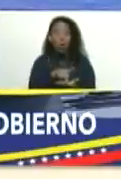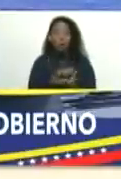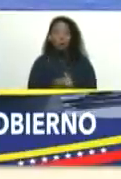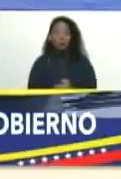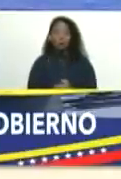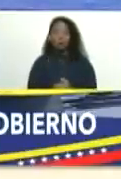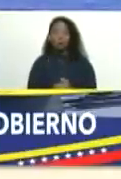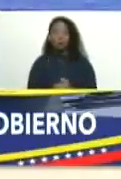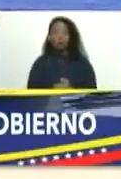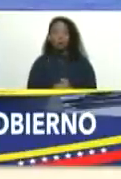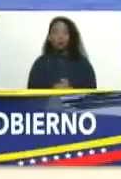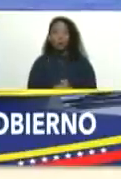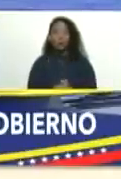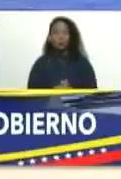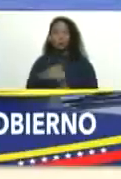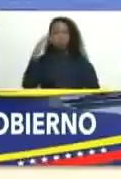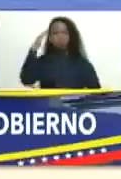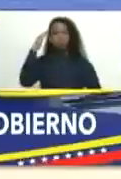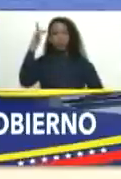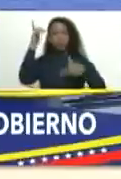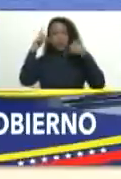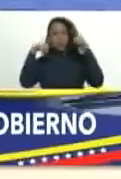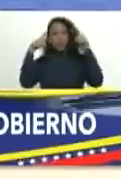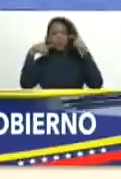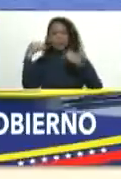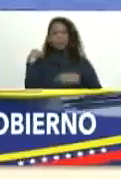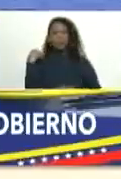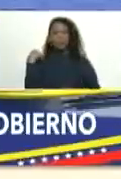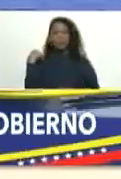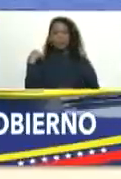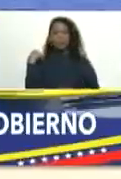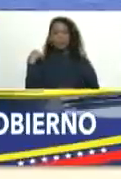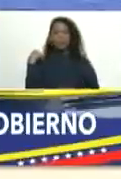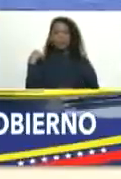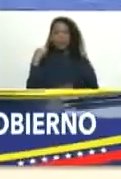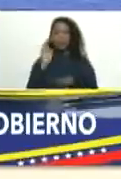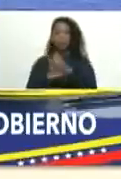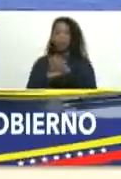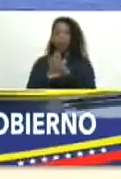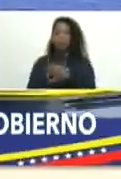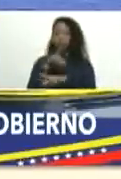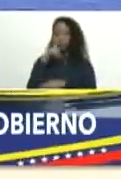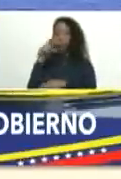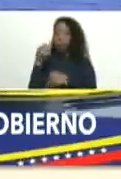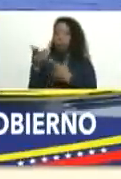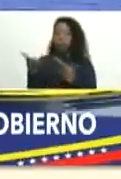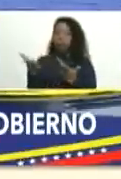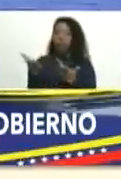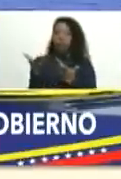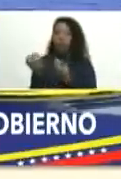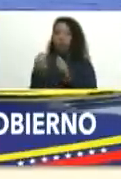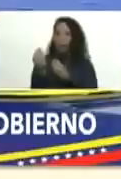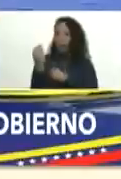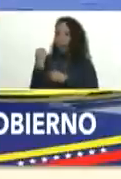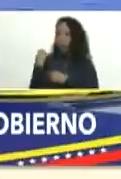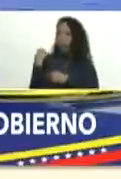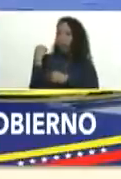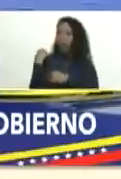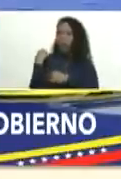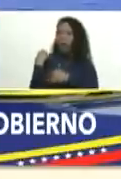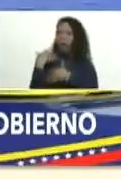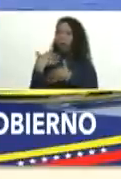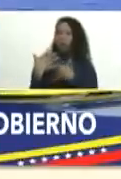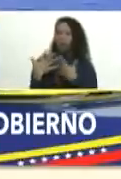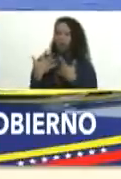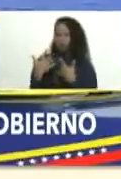entonces el comandante Chávez preguntó, pues, ¿qué pasó, Nicolás? ¿Dónde está la convocatoria? ¿Qué convocatoria? Le